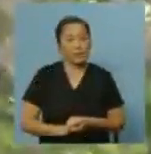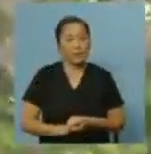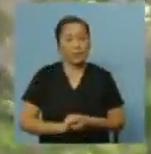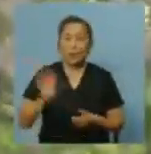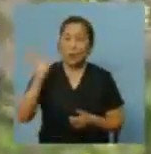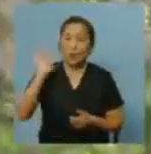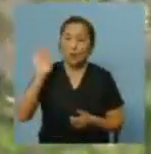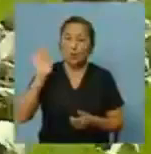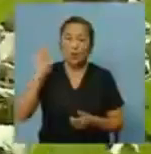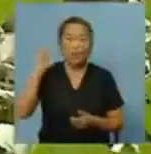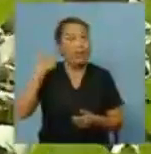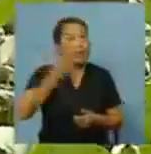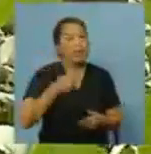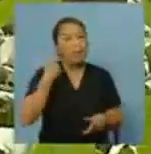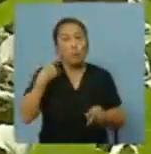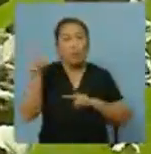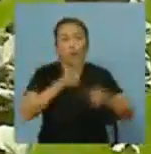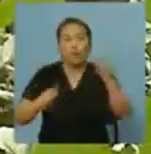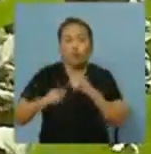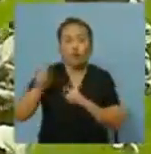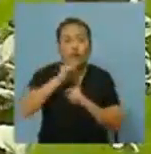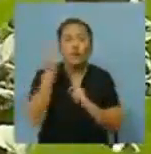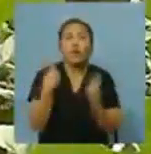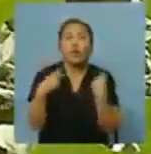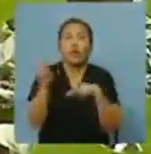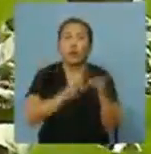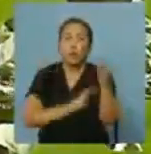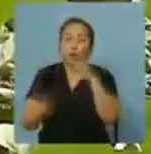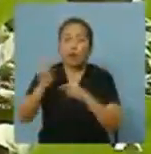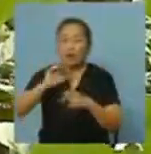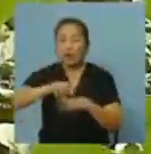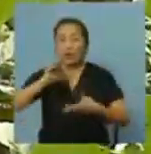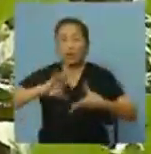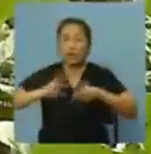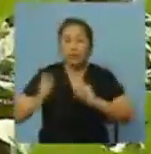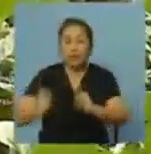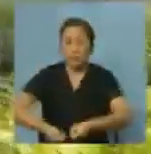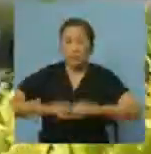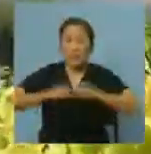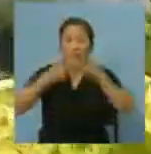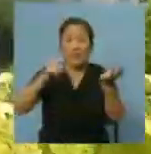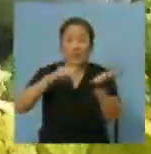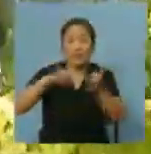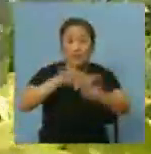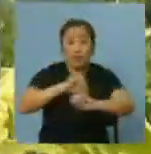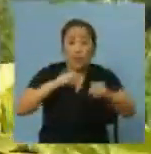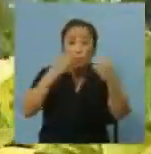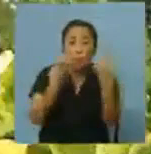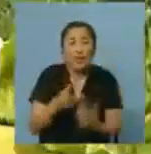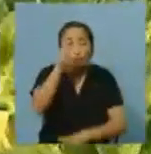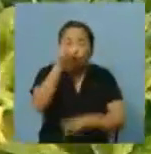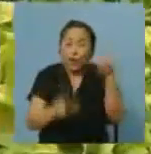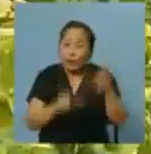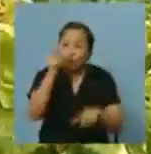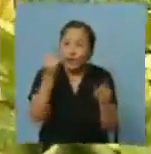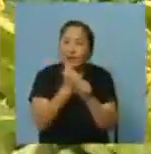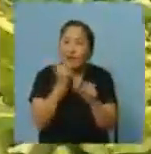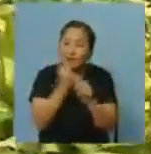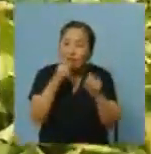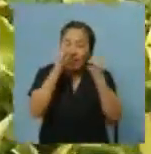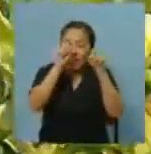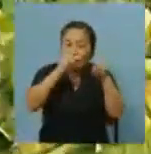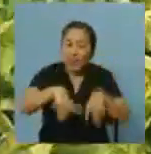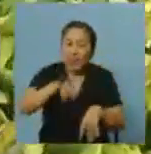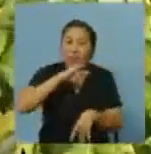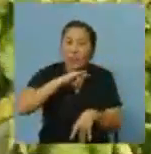Hola, hola. ¿Están haciendo las gestiones correspondientes para llevarle una buena información a todo el aparato